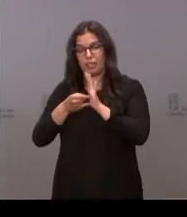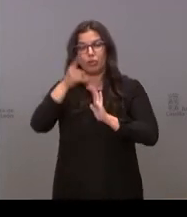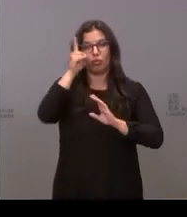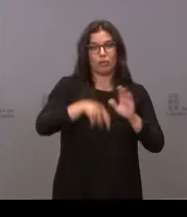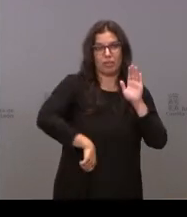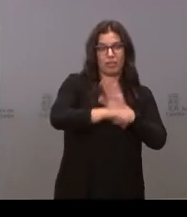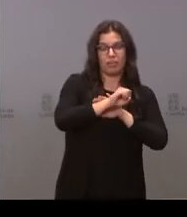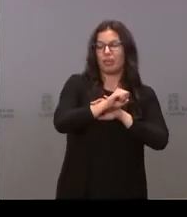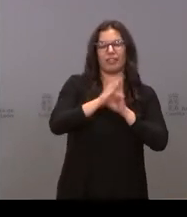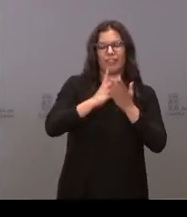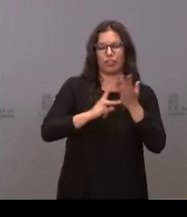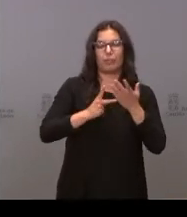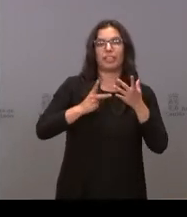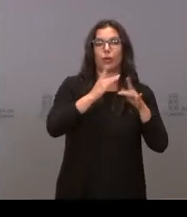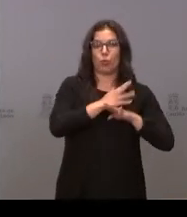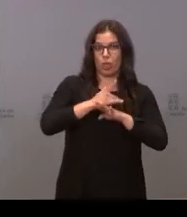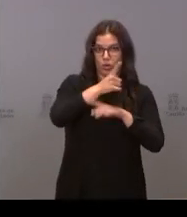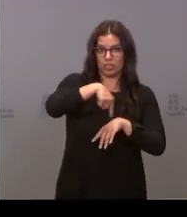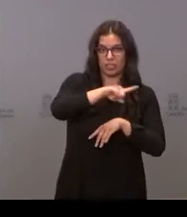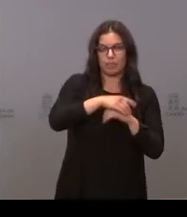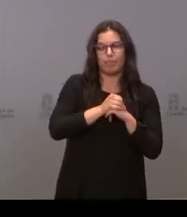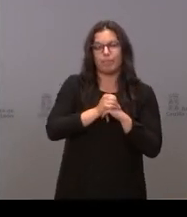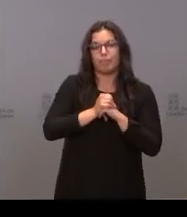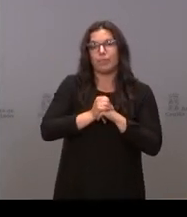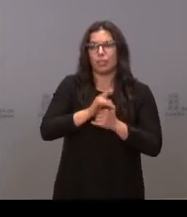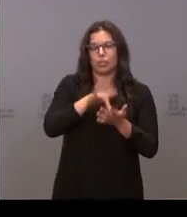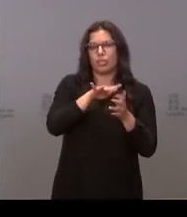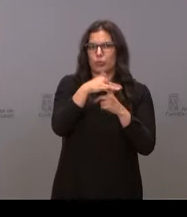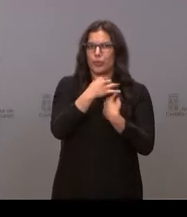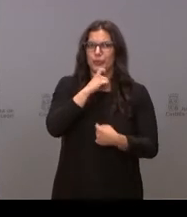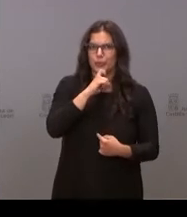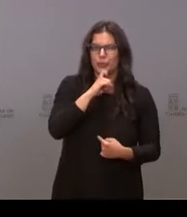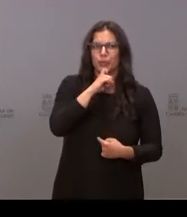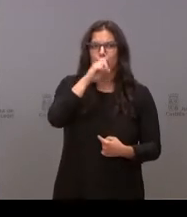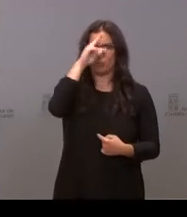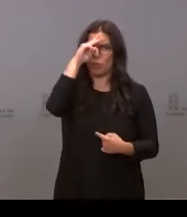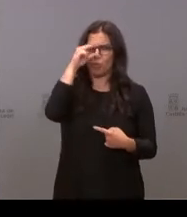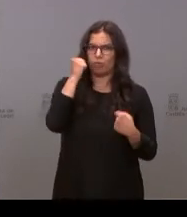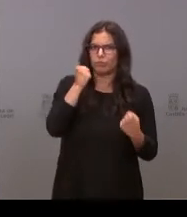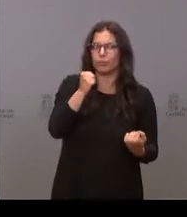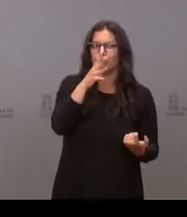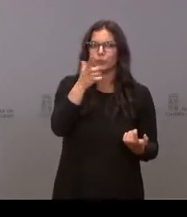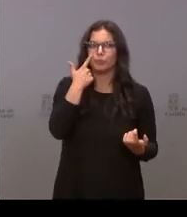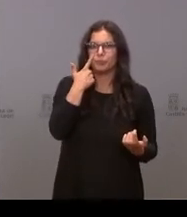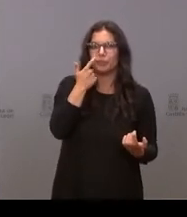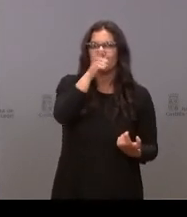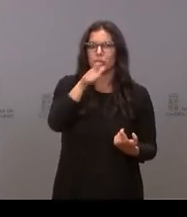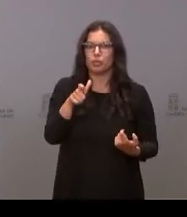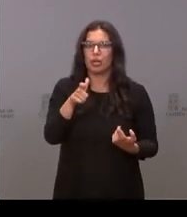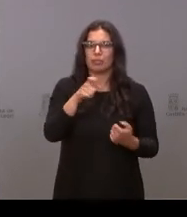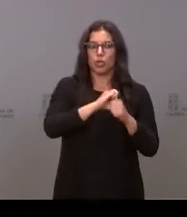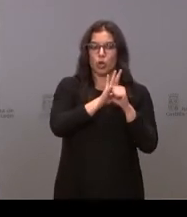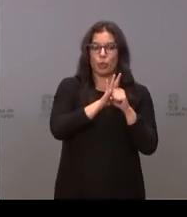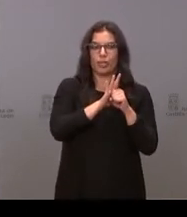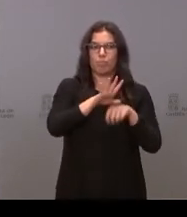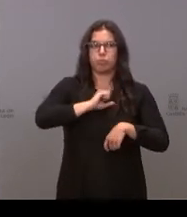Hemos tenido situaciones, insisto, muy difíciles, con preocupación por cómo salían los jugadores a posteriori del COVID,